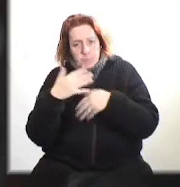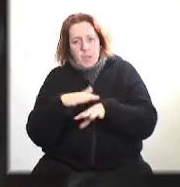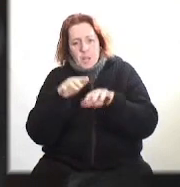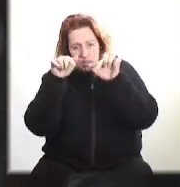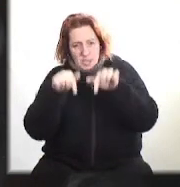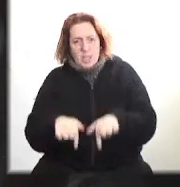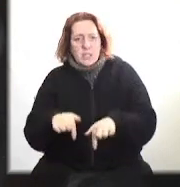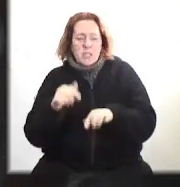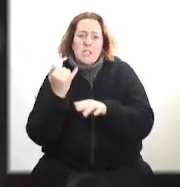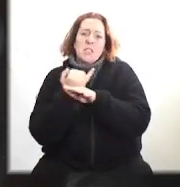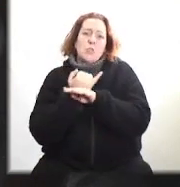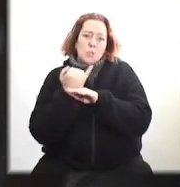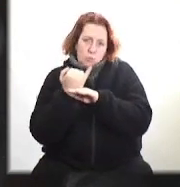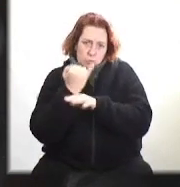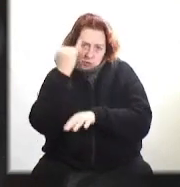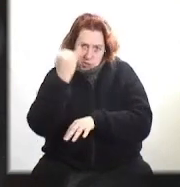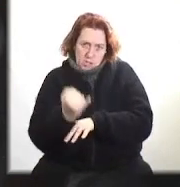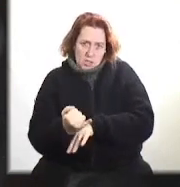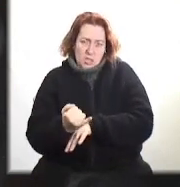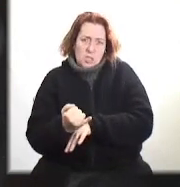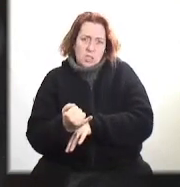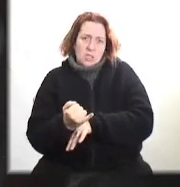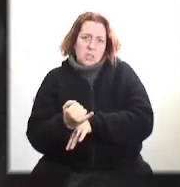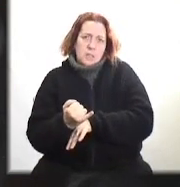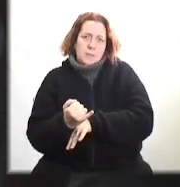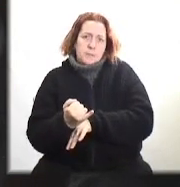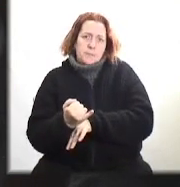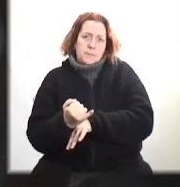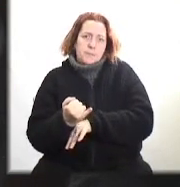integrantes de este instituto siempre y cuando